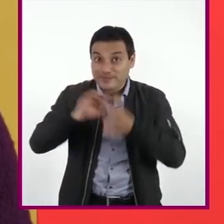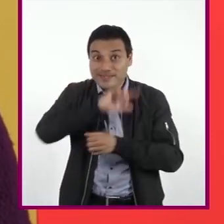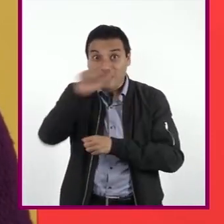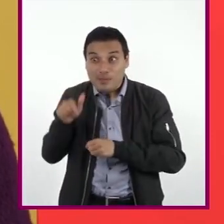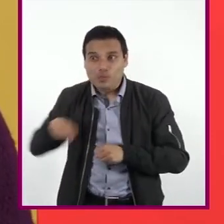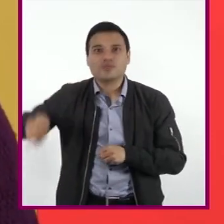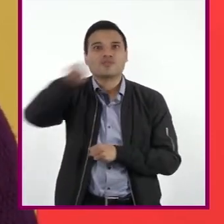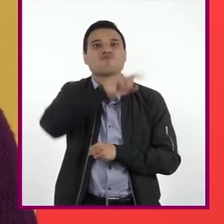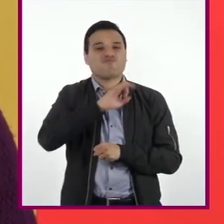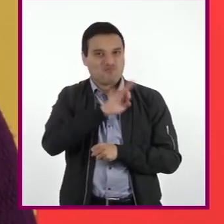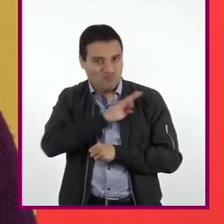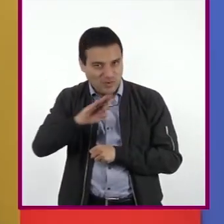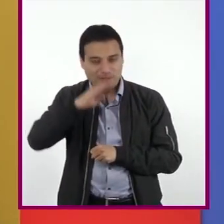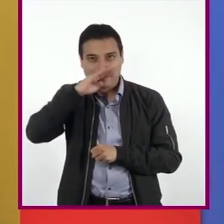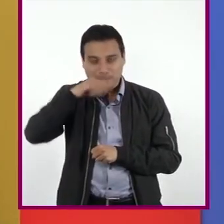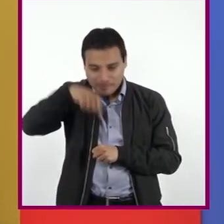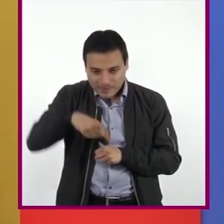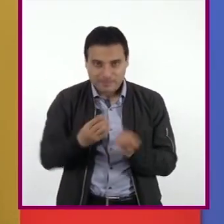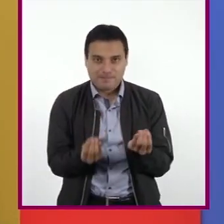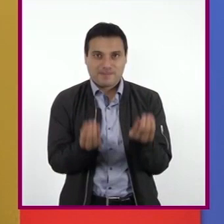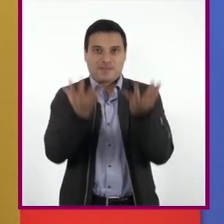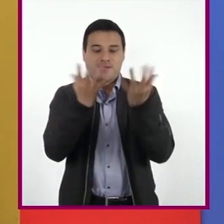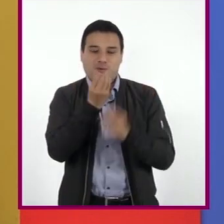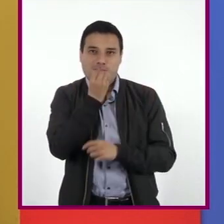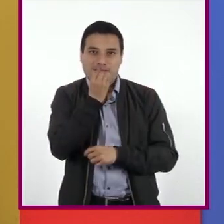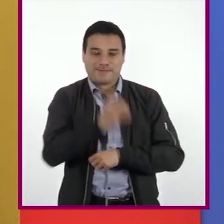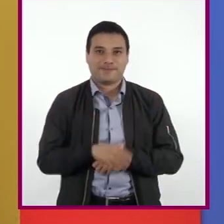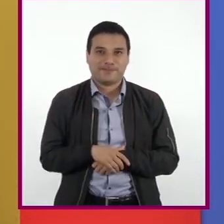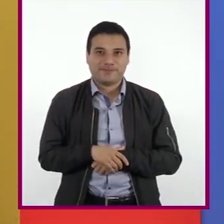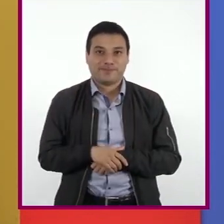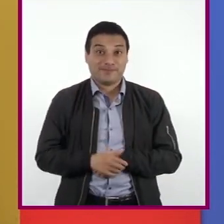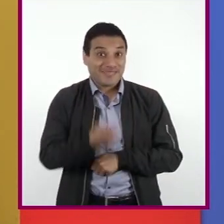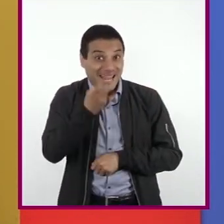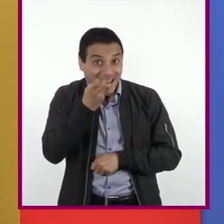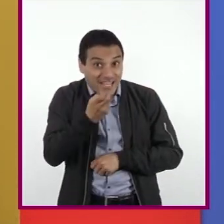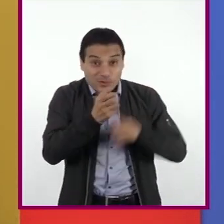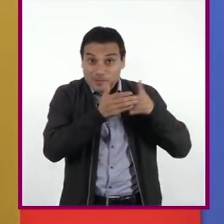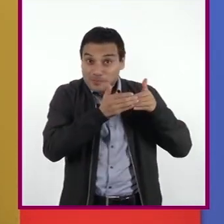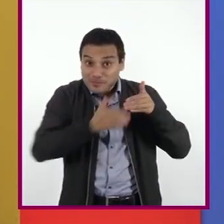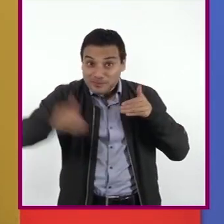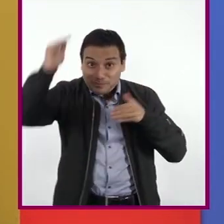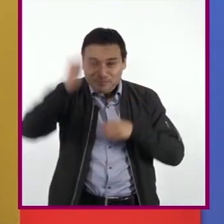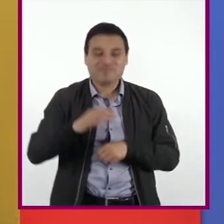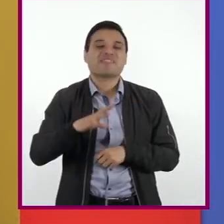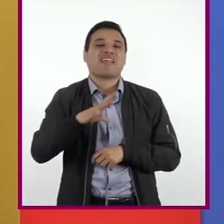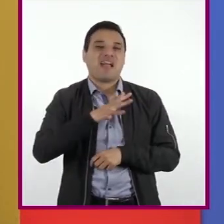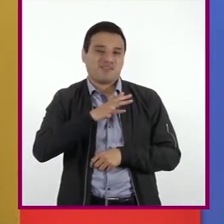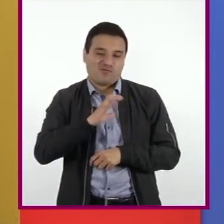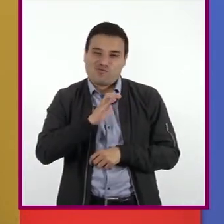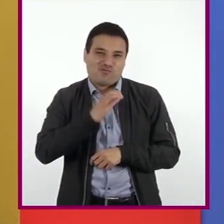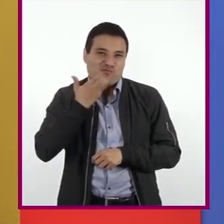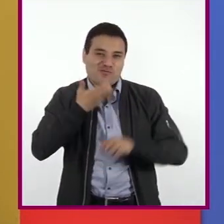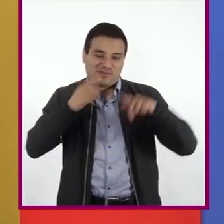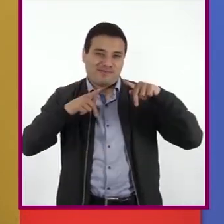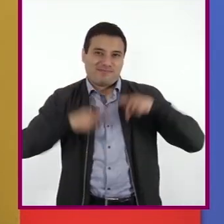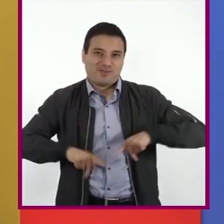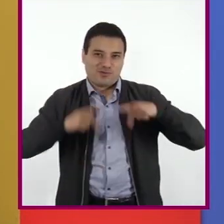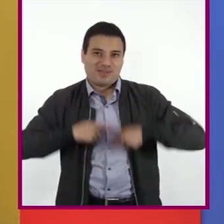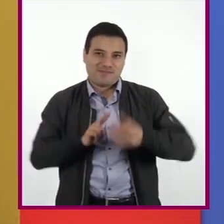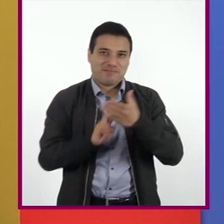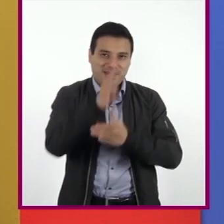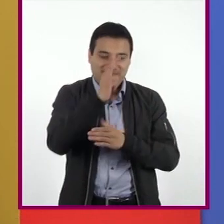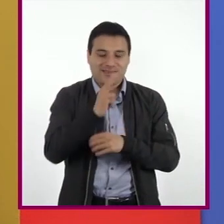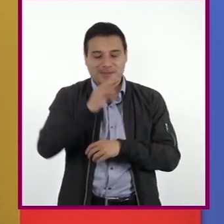otra forma de alimentarse. Desde entonces se cultivan las milpas y se comen